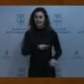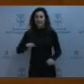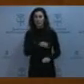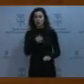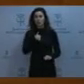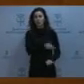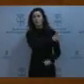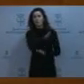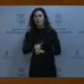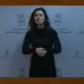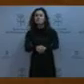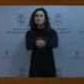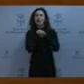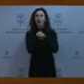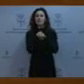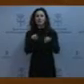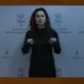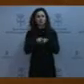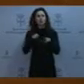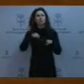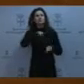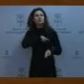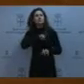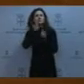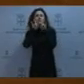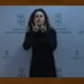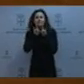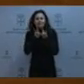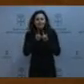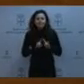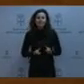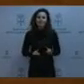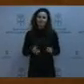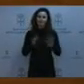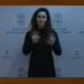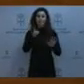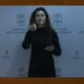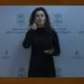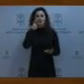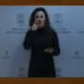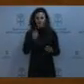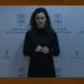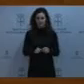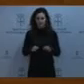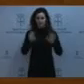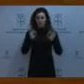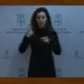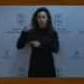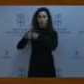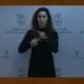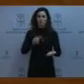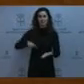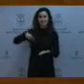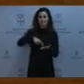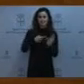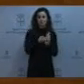somos buenos amigos y porque lo admiro profundamente. Pero claro, fíjese, eliminó el impuesto de sucesiones y